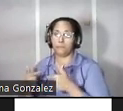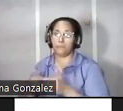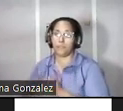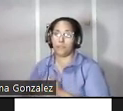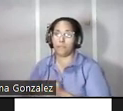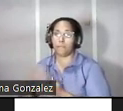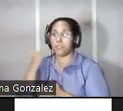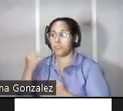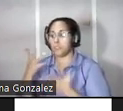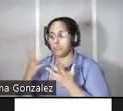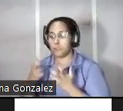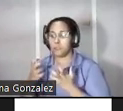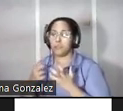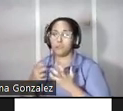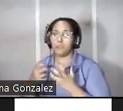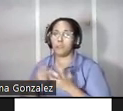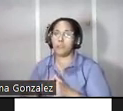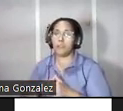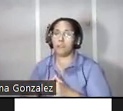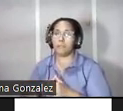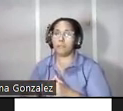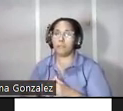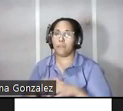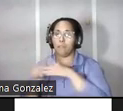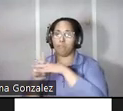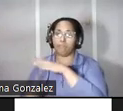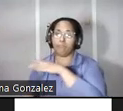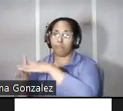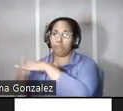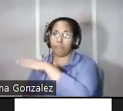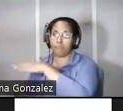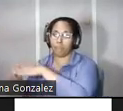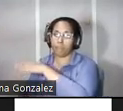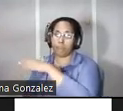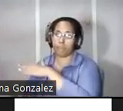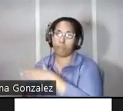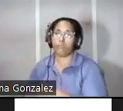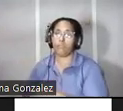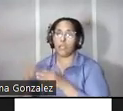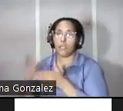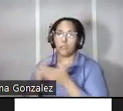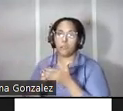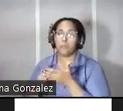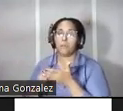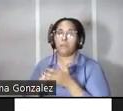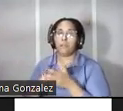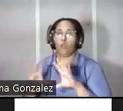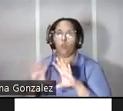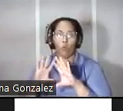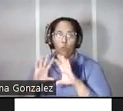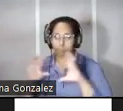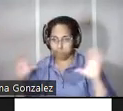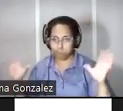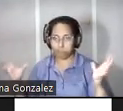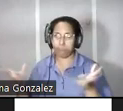el suicidio, era obvio que ellos tenían que desaparecer primero como parte del mismo acto, o sea, en un